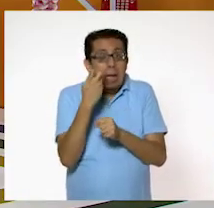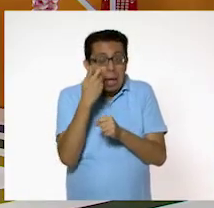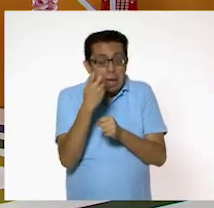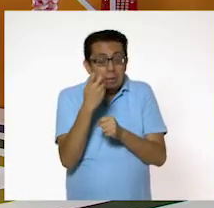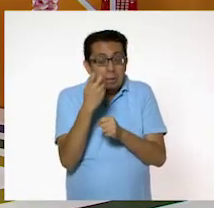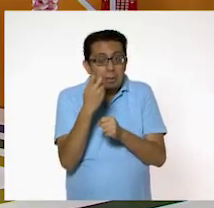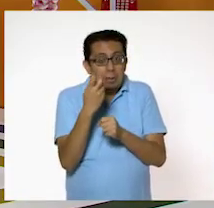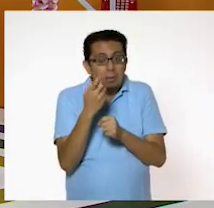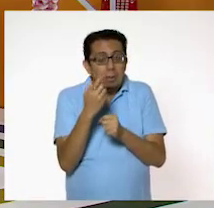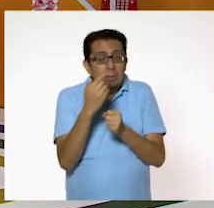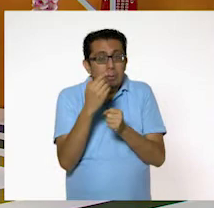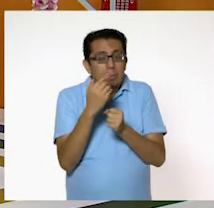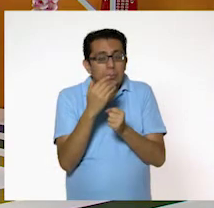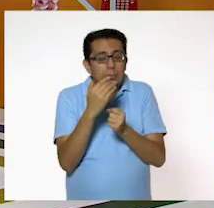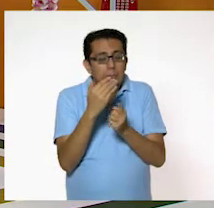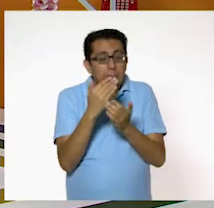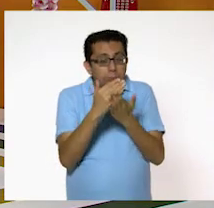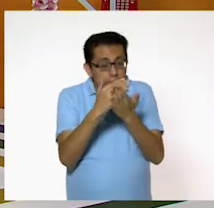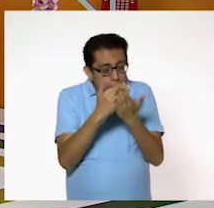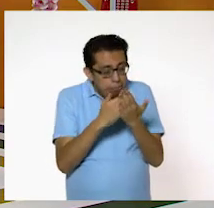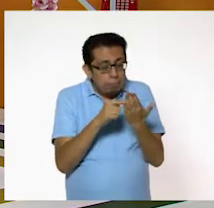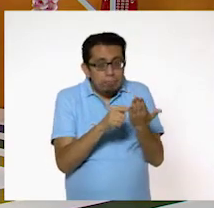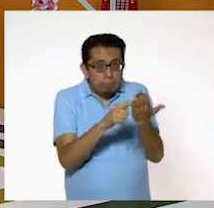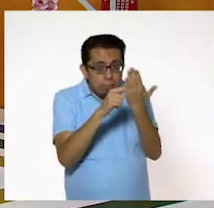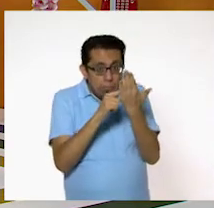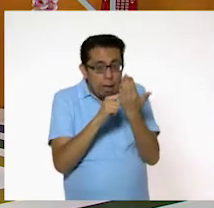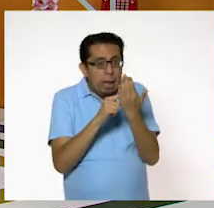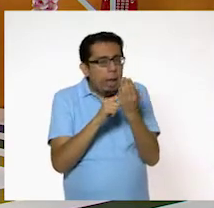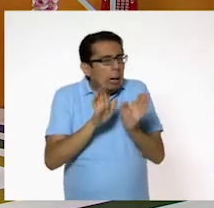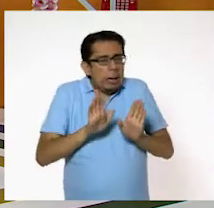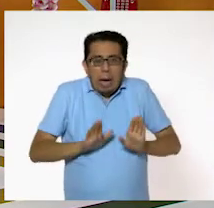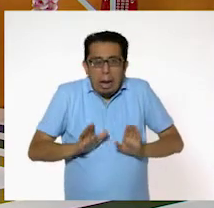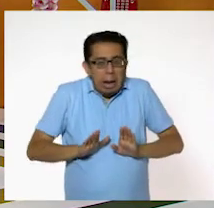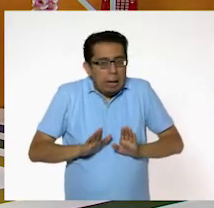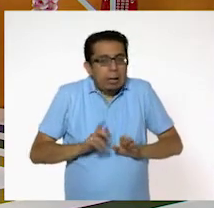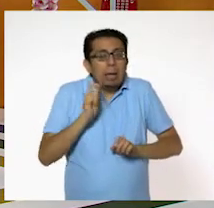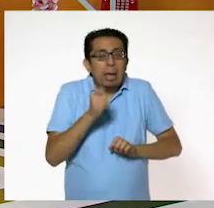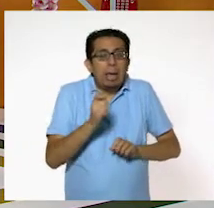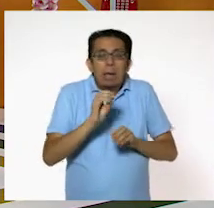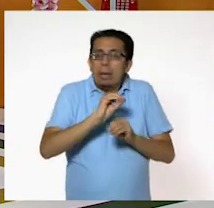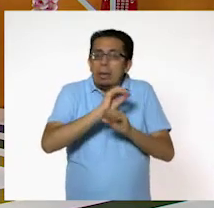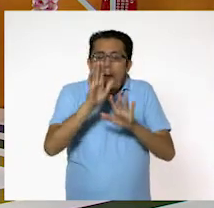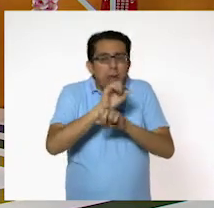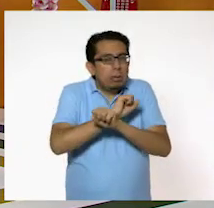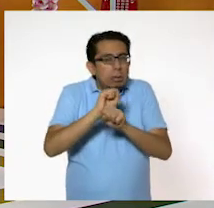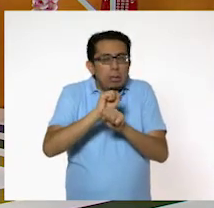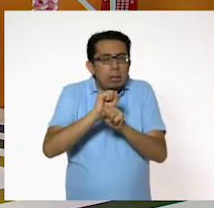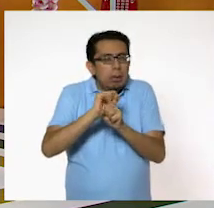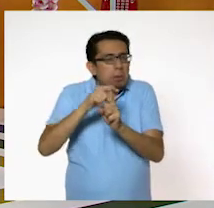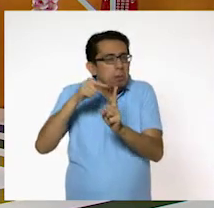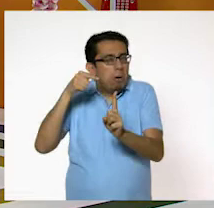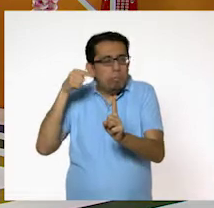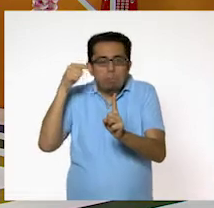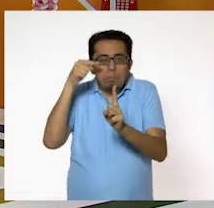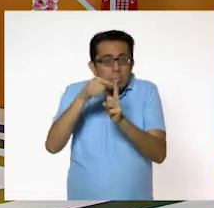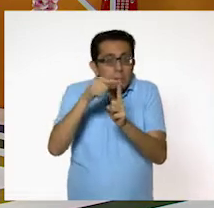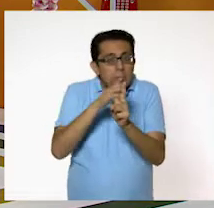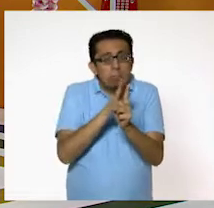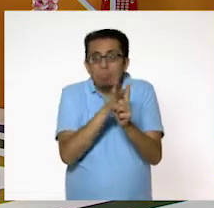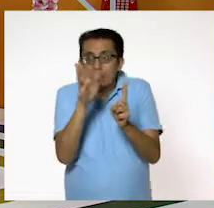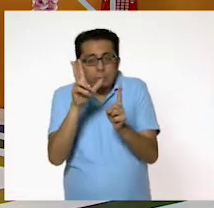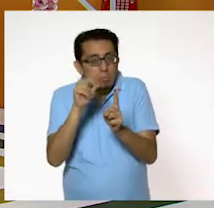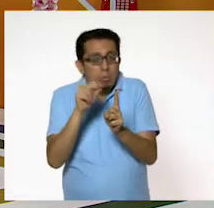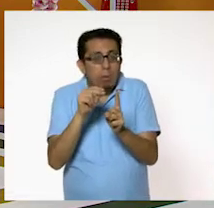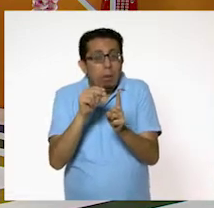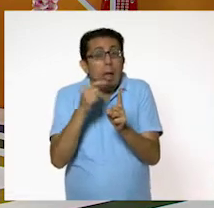justamente tienen esa característica de ser claros, sencillos, precisos. Si nosotros ahí pusiéramos